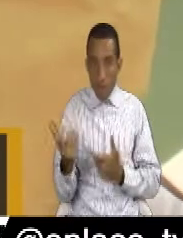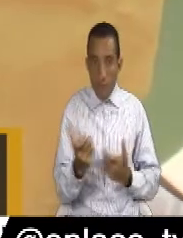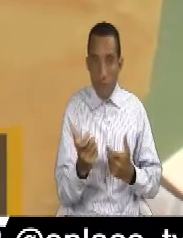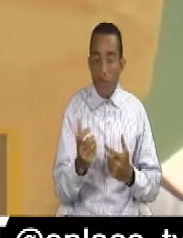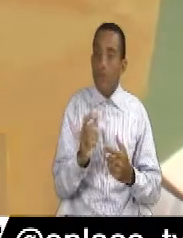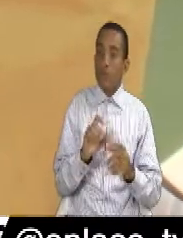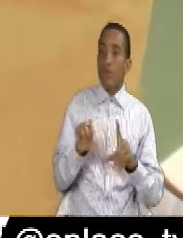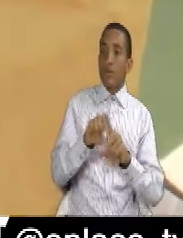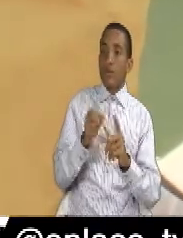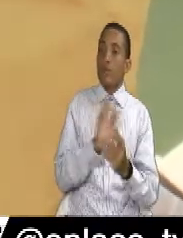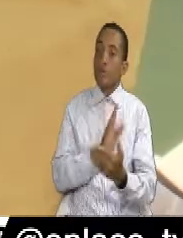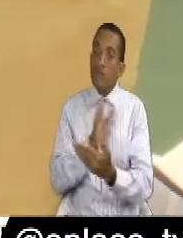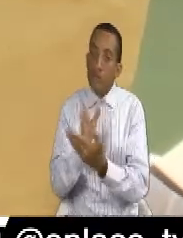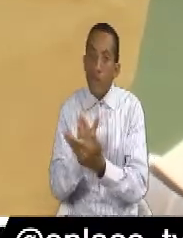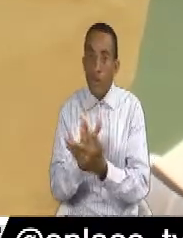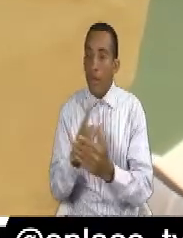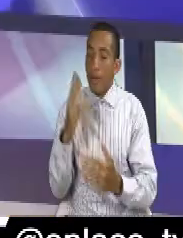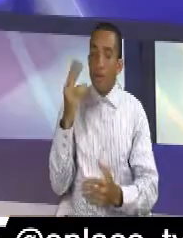posible que nos atendiera.